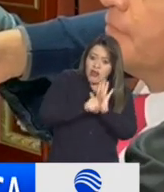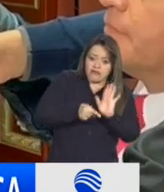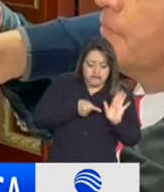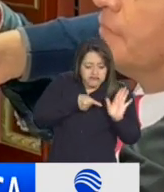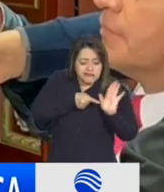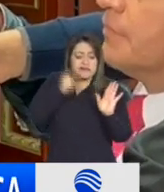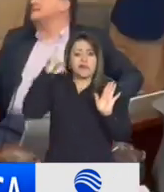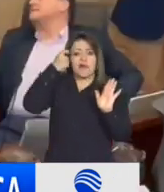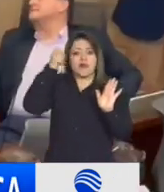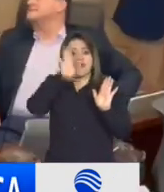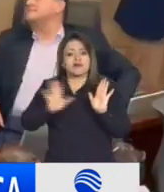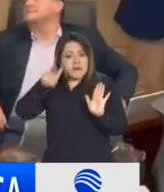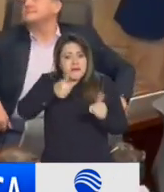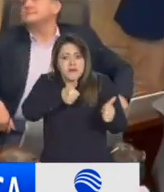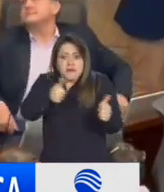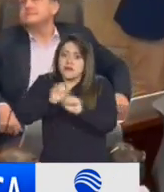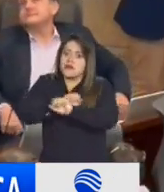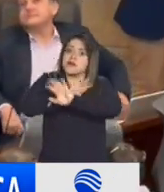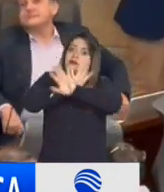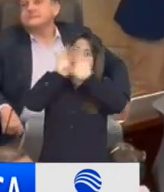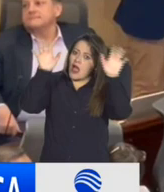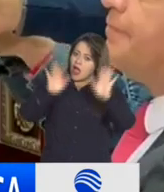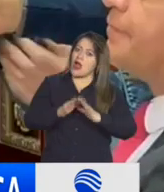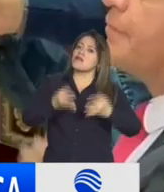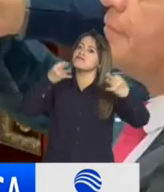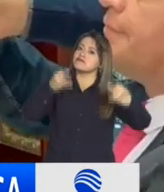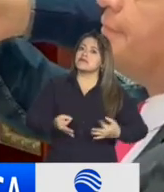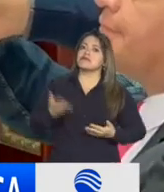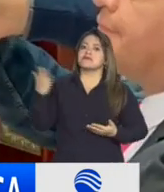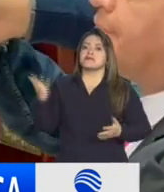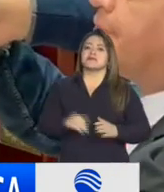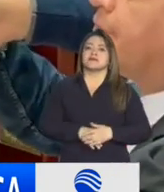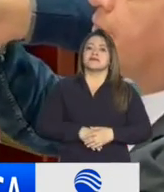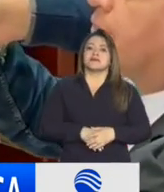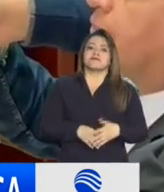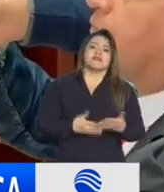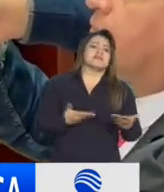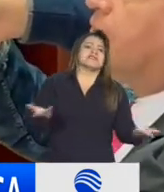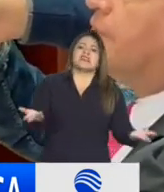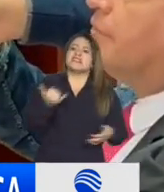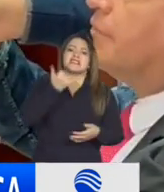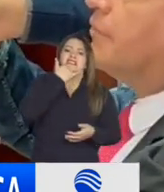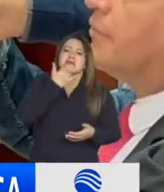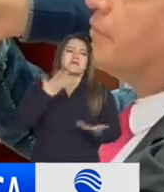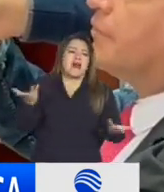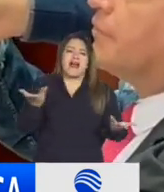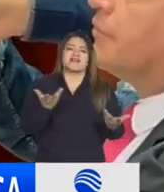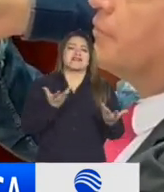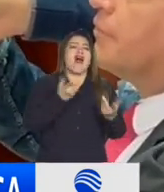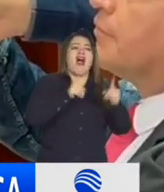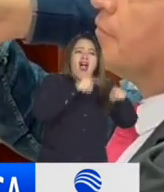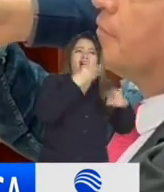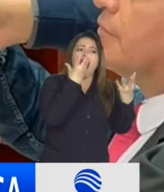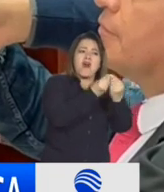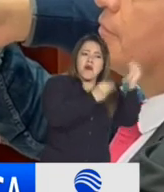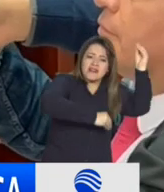el Gobierno Nacional. Y todo quedó, según el congresista, como... Es una jugadita de la oposición, exactamente eso. Es una jugadita de la oposición que no